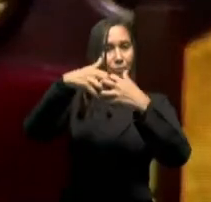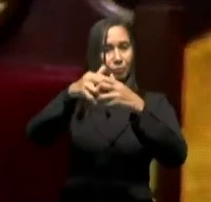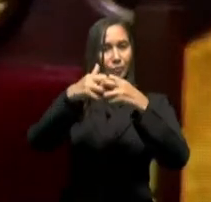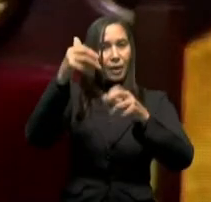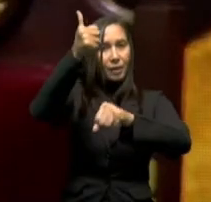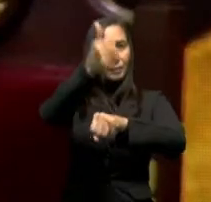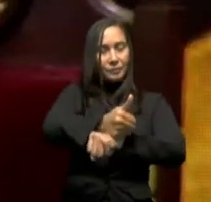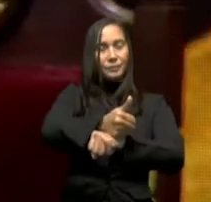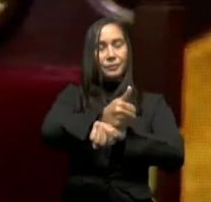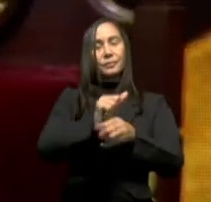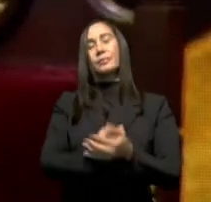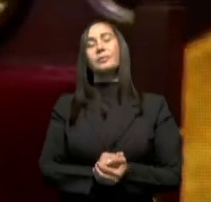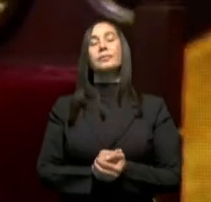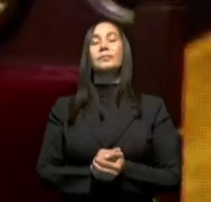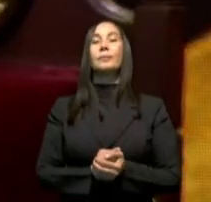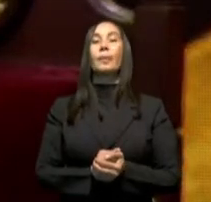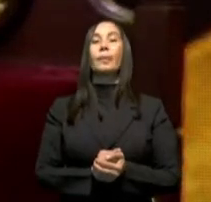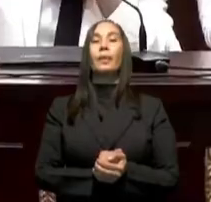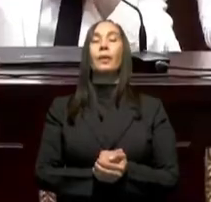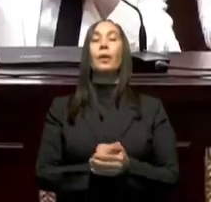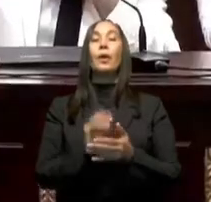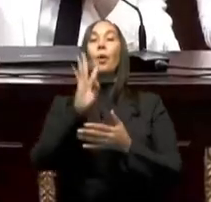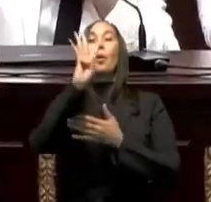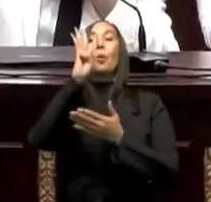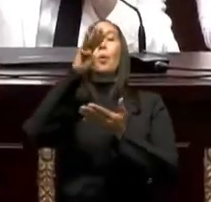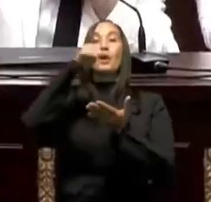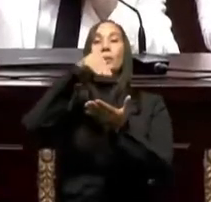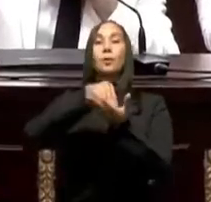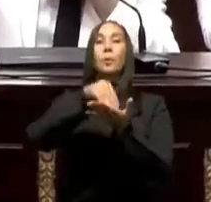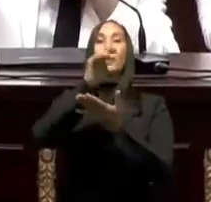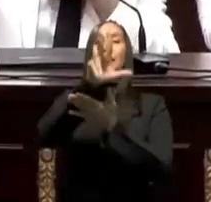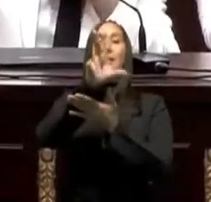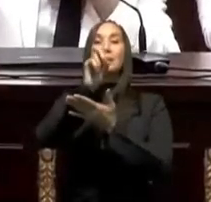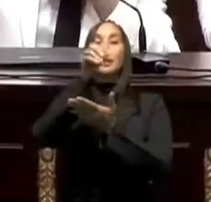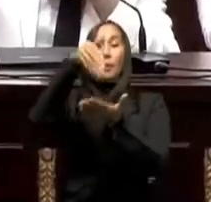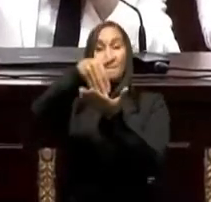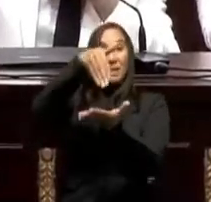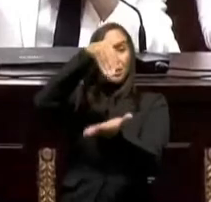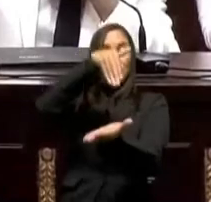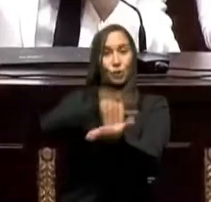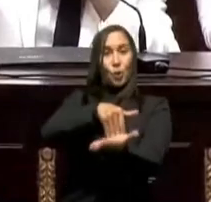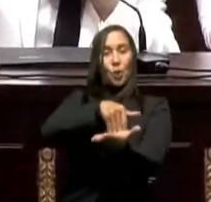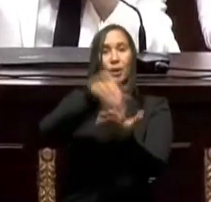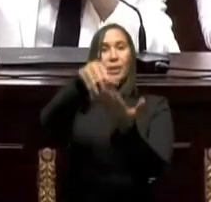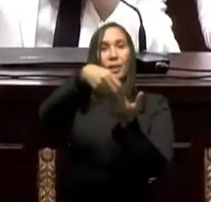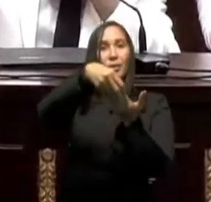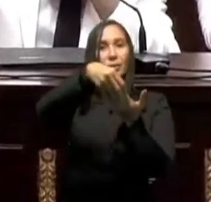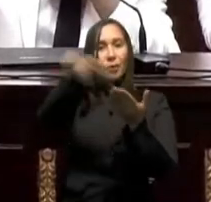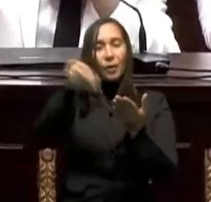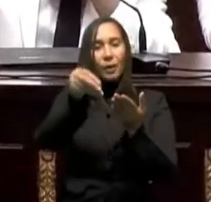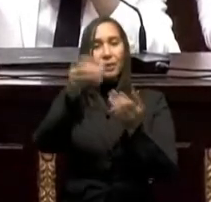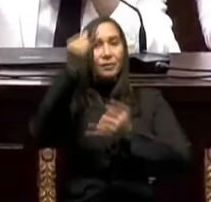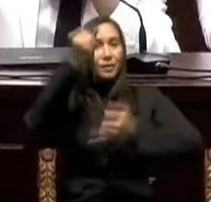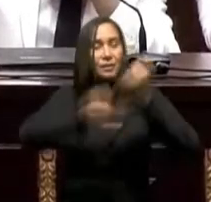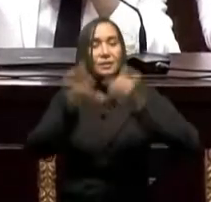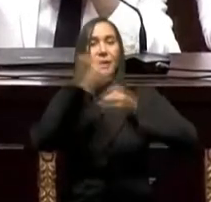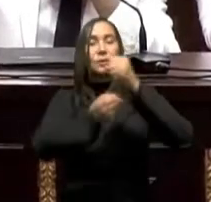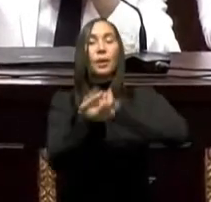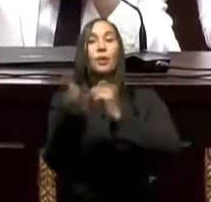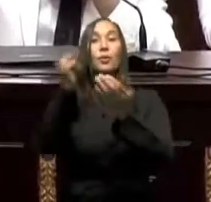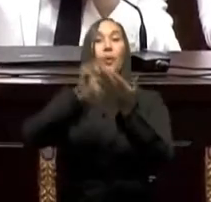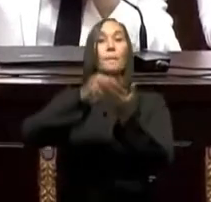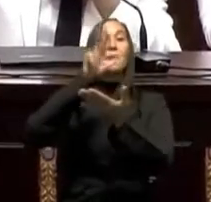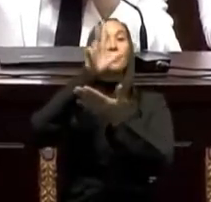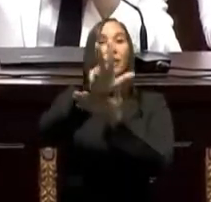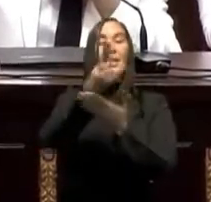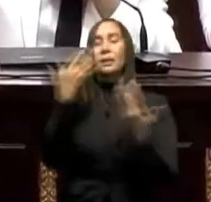Extranjera directa se sitúa en más de 4.390 millones de dólares al cierre del 2023,